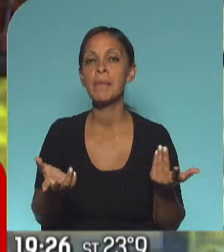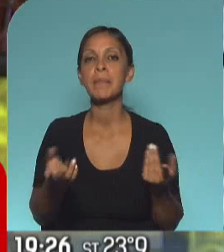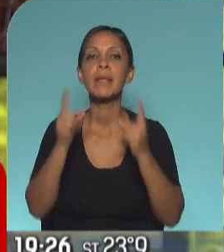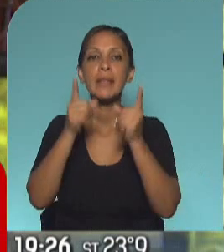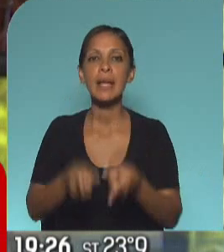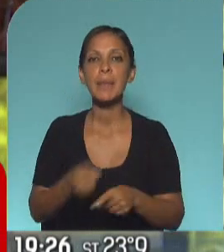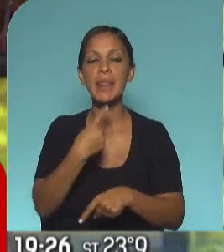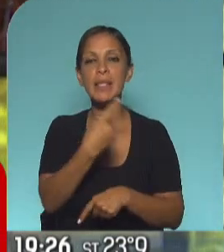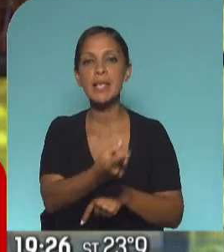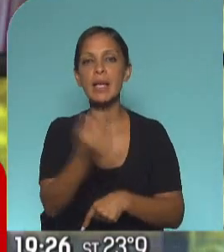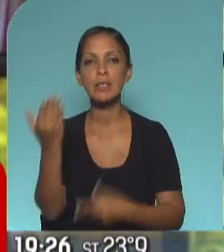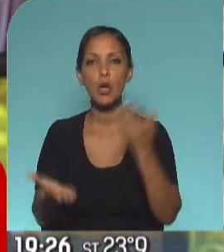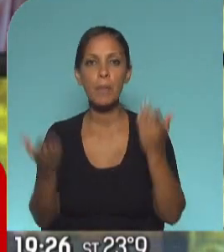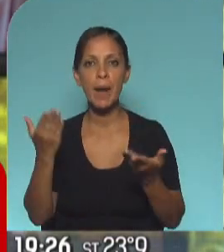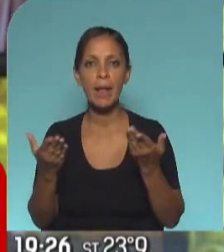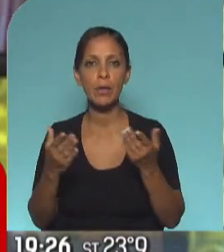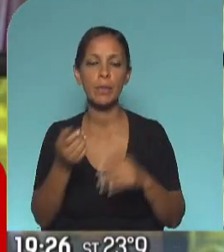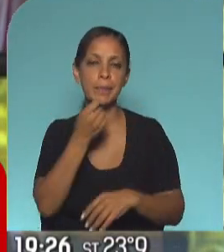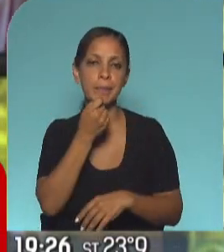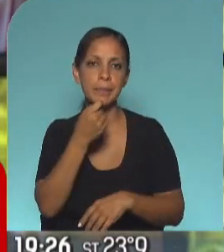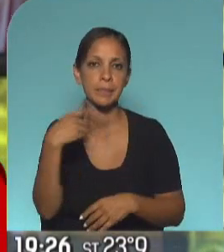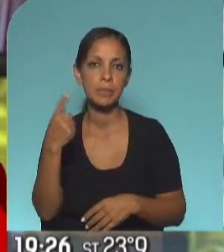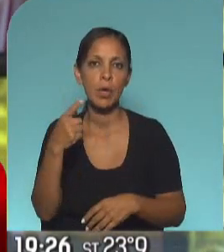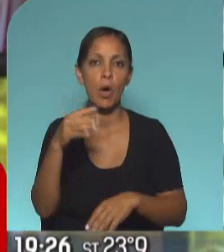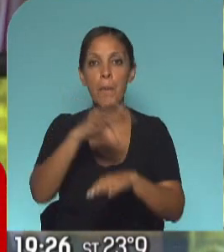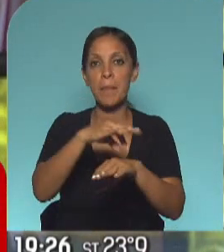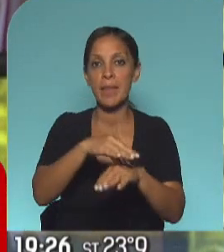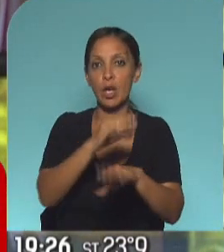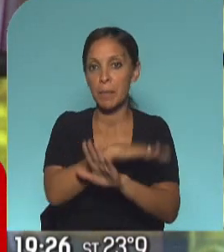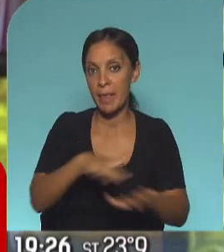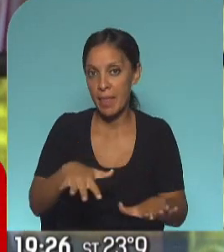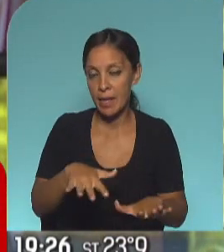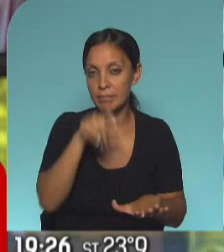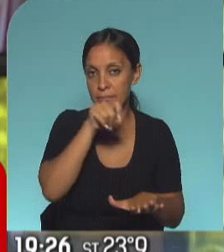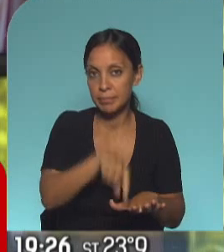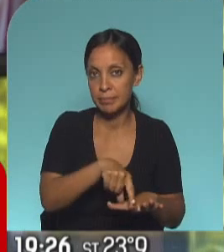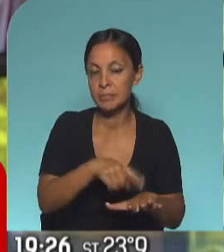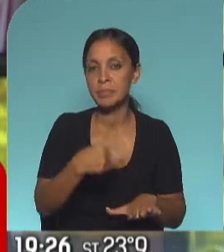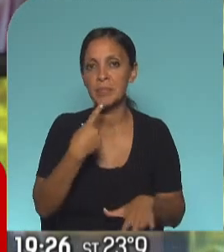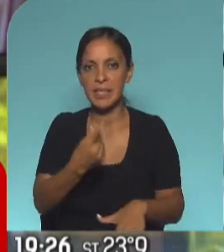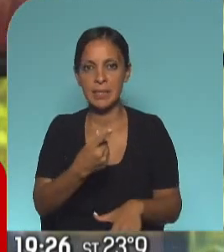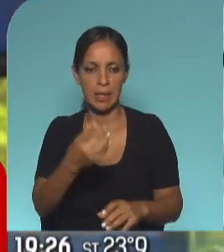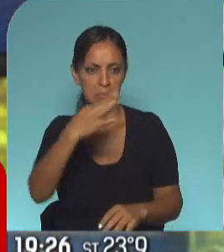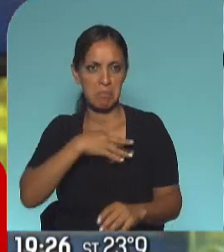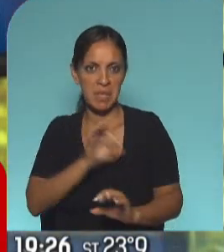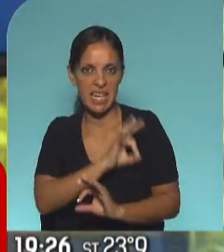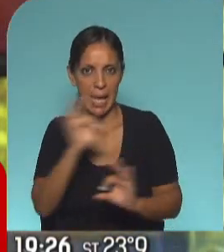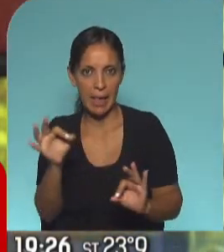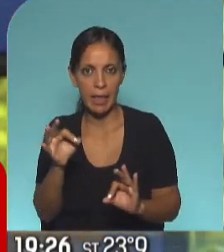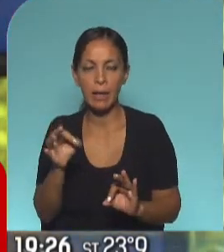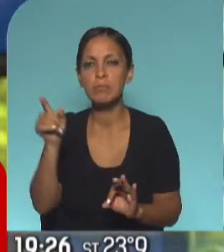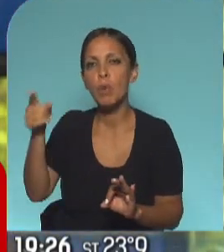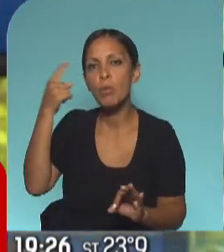también que han hecho comparaciones con lo que ocurre, por ejemplo, con los pediatras que atienden chicos y chicas que no se contagiaron. ¿Cuál es